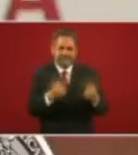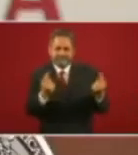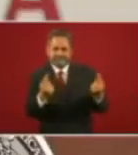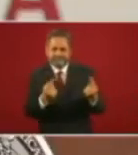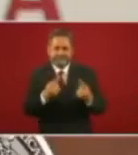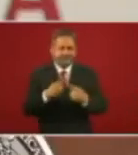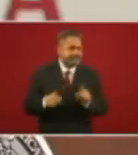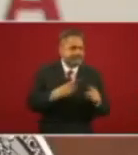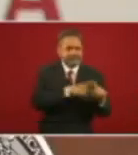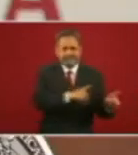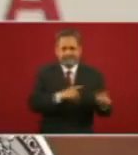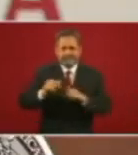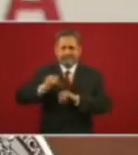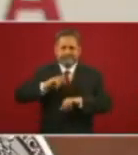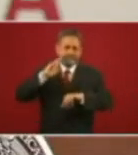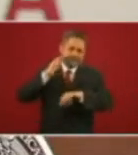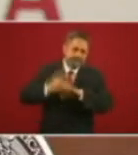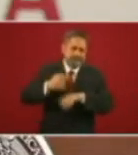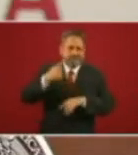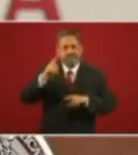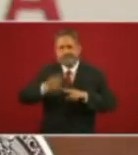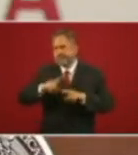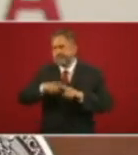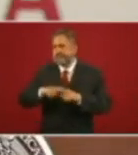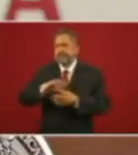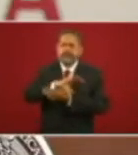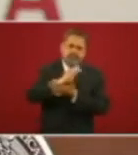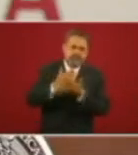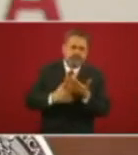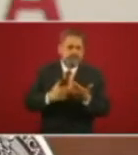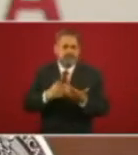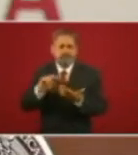la titularidad de los contratos,